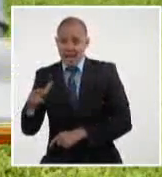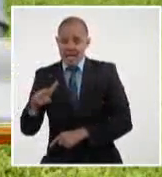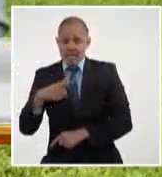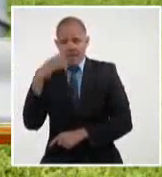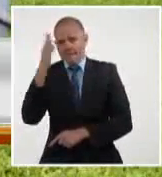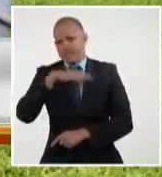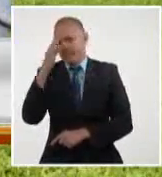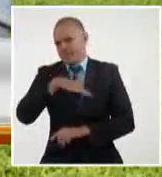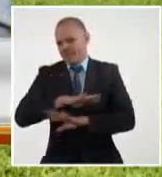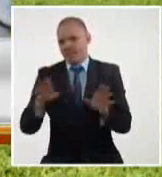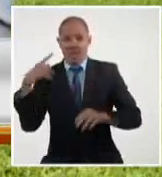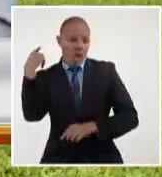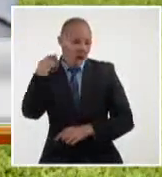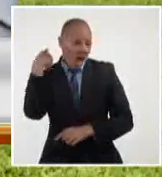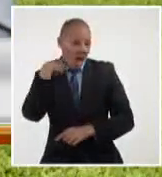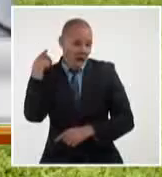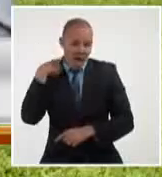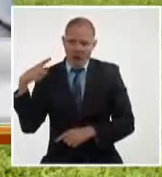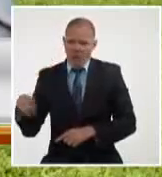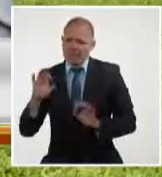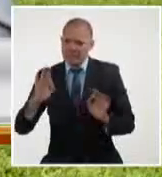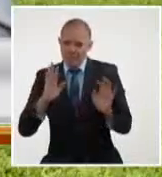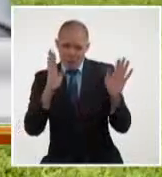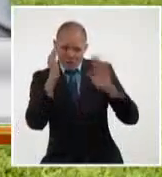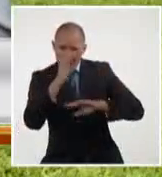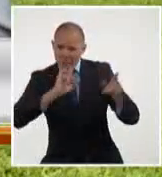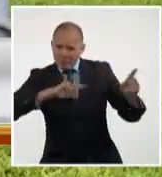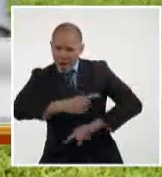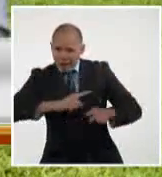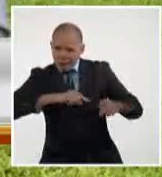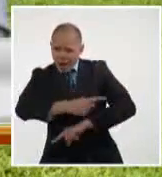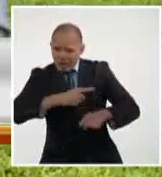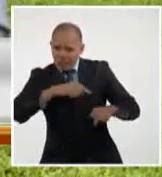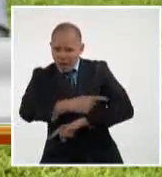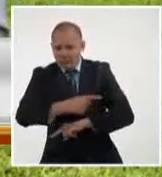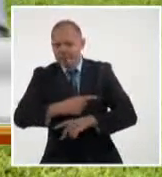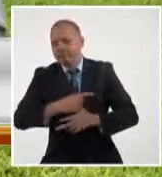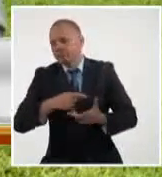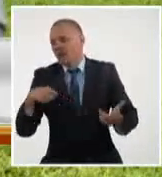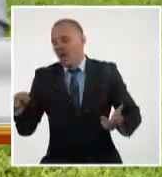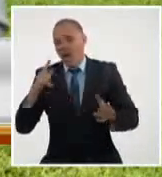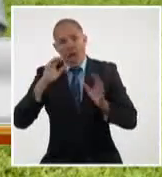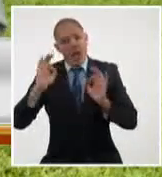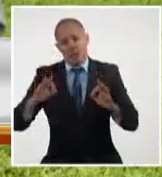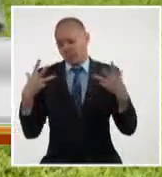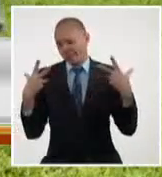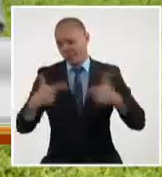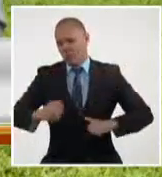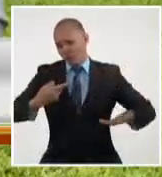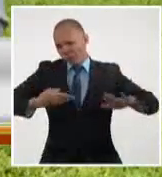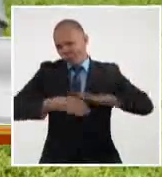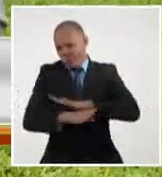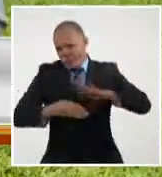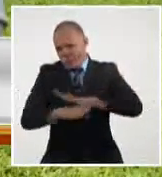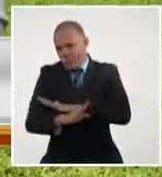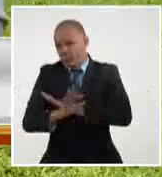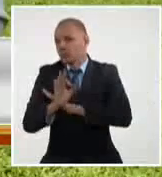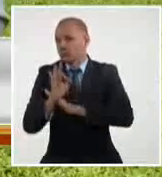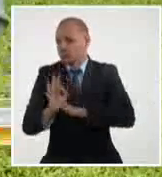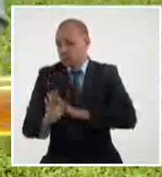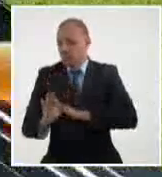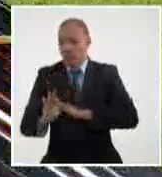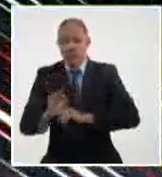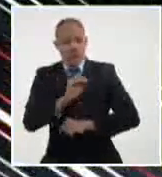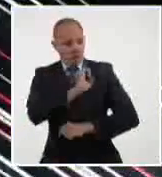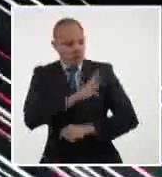de prácticas por parte de Tel Aviv de dominación ilegal y colonización del pueblo palestino en su propio